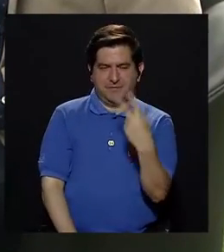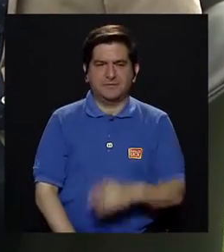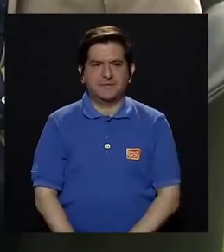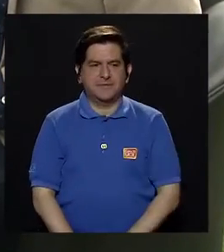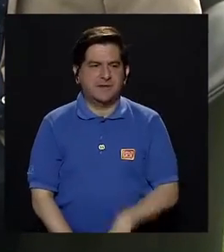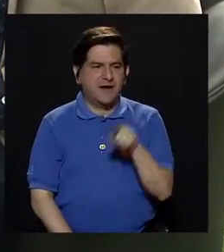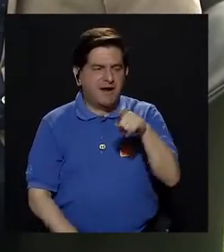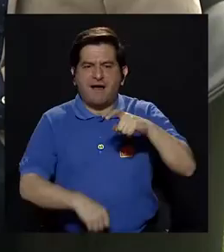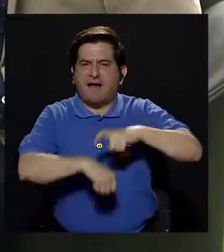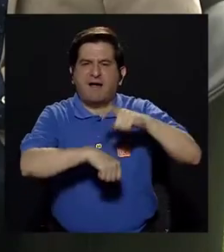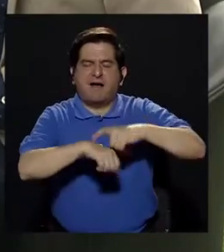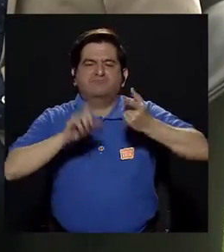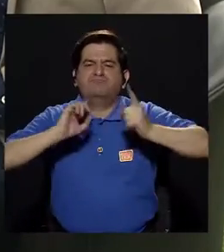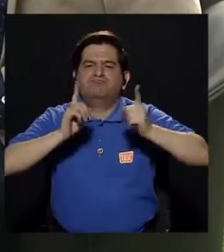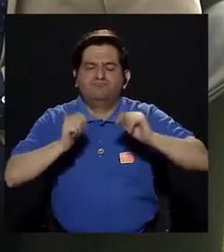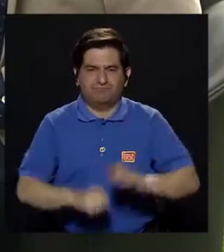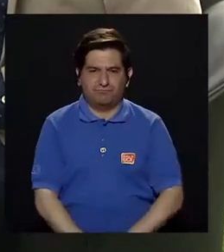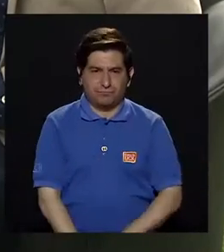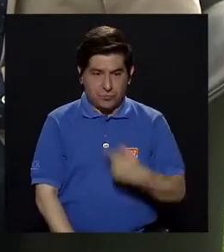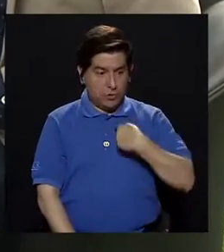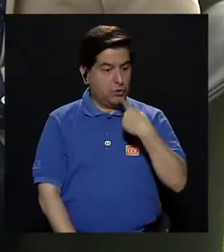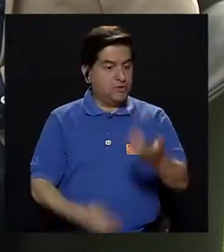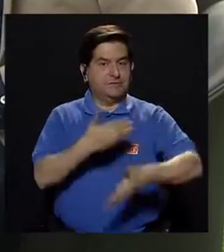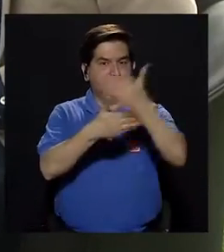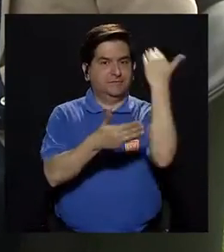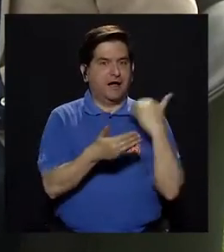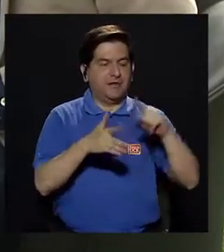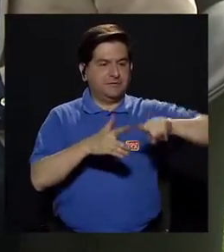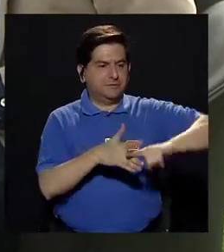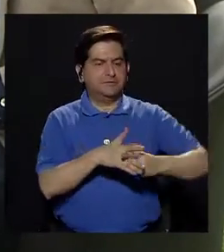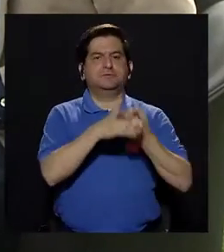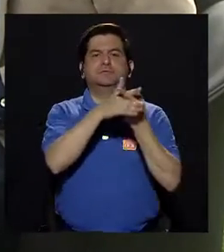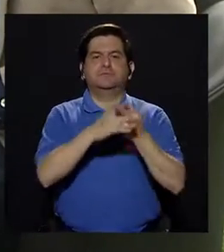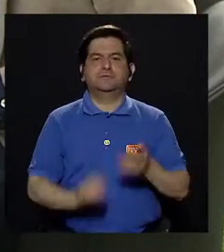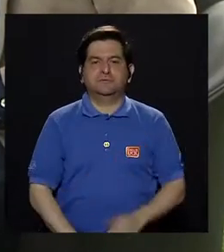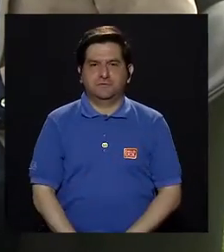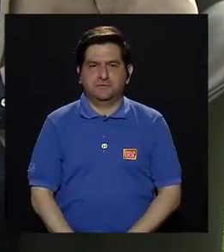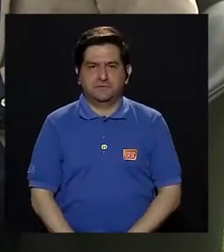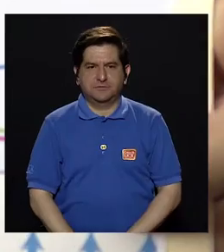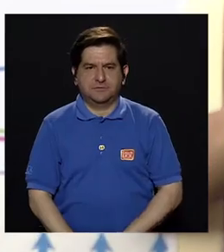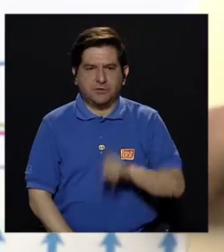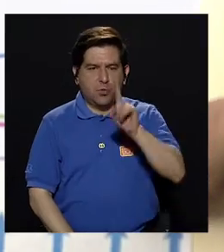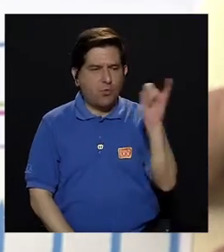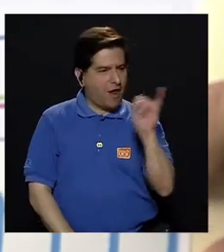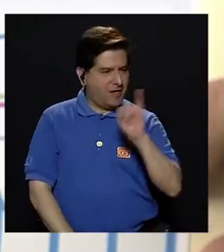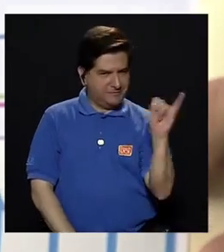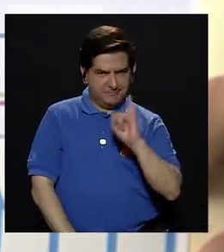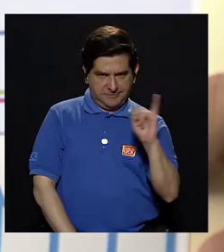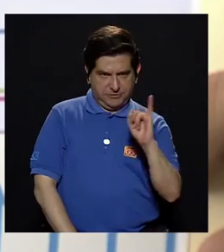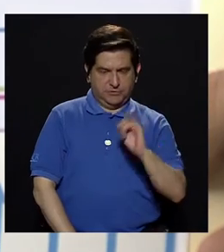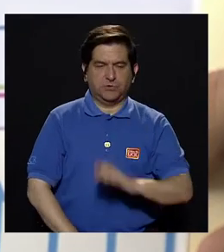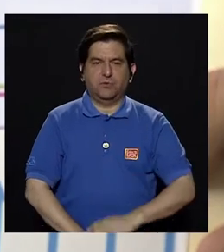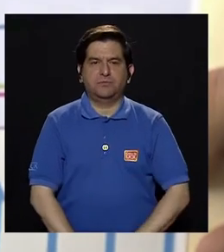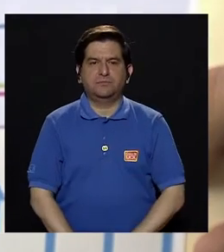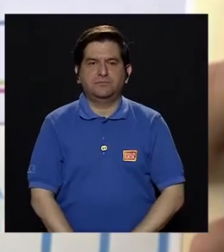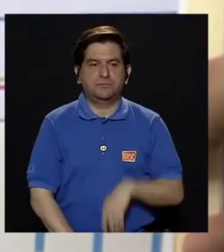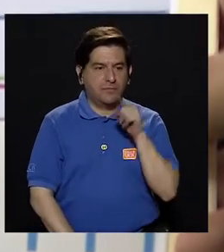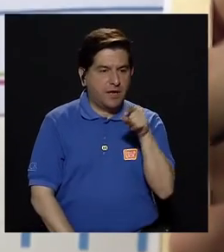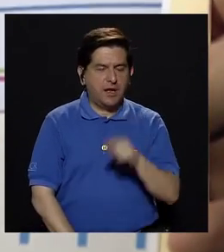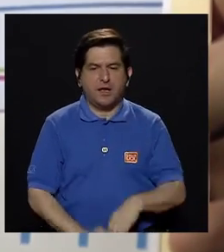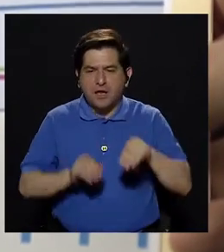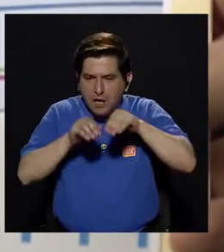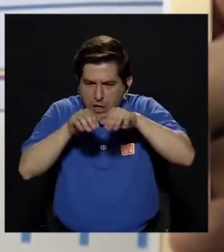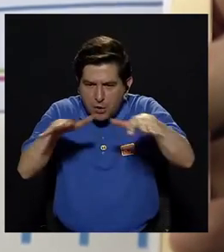cuáles son las etapas? Entonces, yo les había dicho que empieza con una... con una infección, ¿verdad?